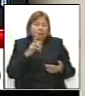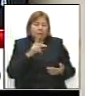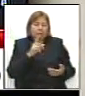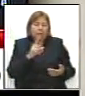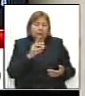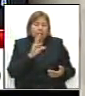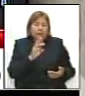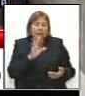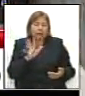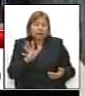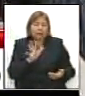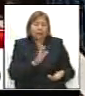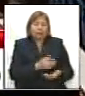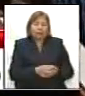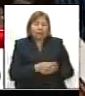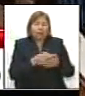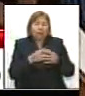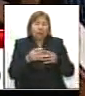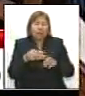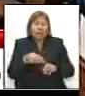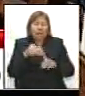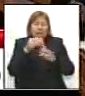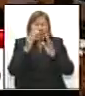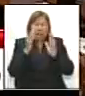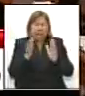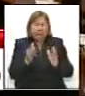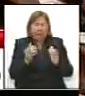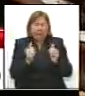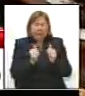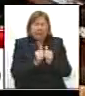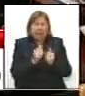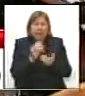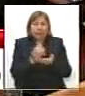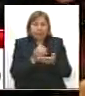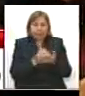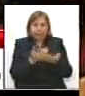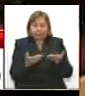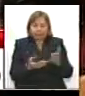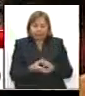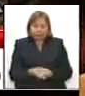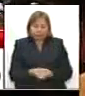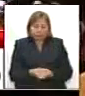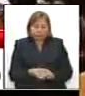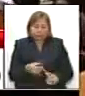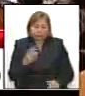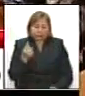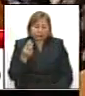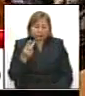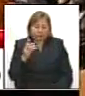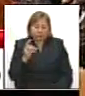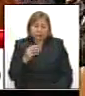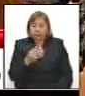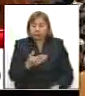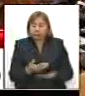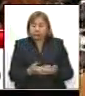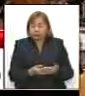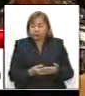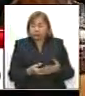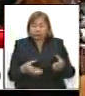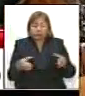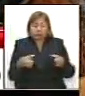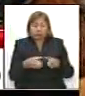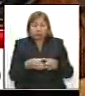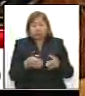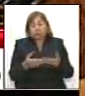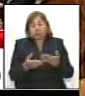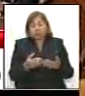propone crear el sistema fiscal especializado en delitos de corrupción de funcionarios, lavado de activos y delitos conexos, y